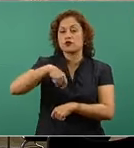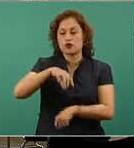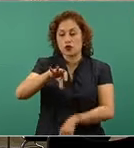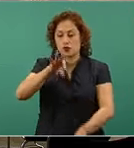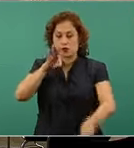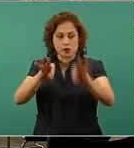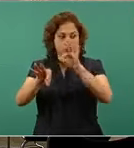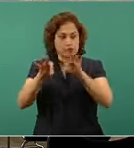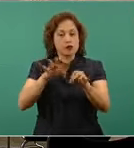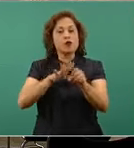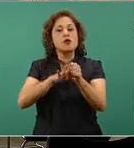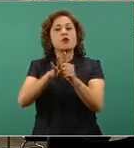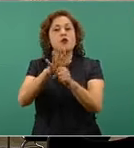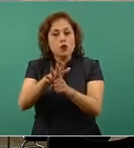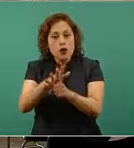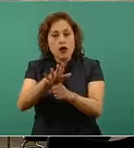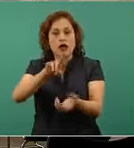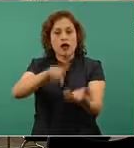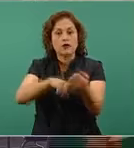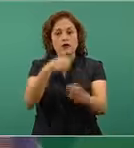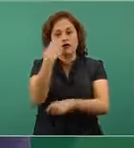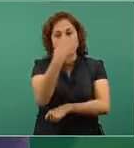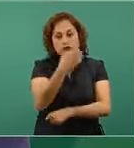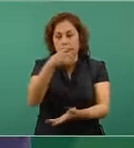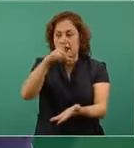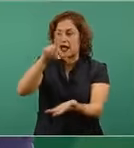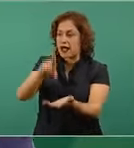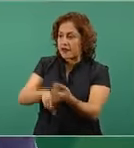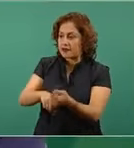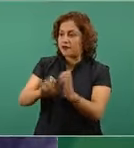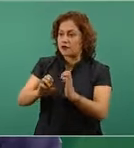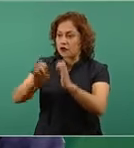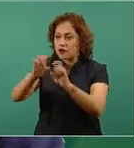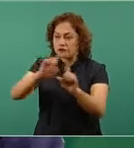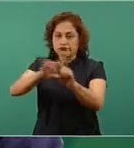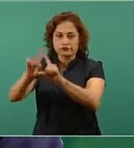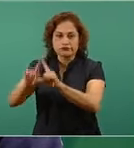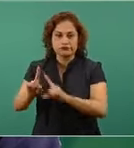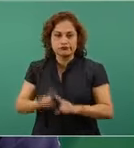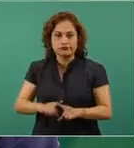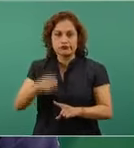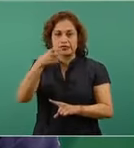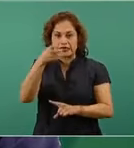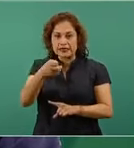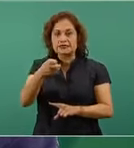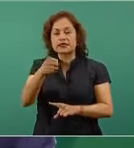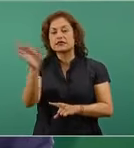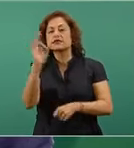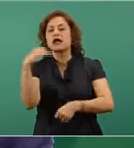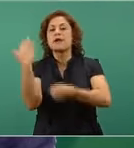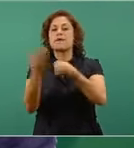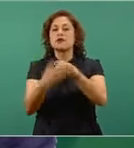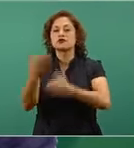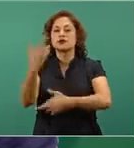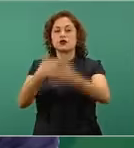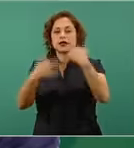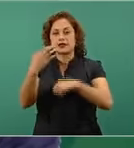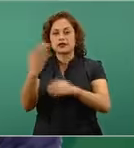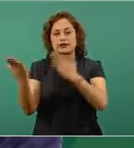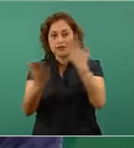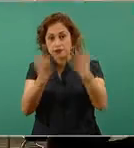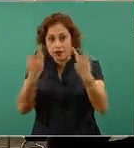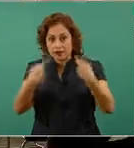grupos, en planteles, en instalaciones donde se congregarán en su momento las y los estudiantes. Ese va a ser un